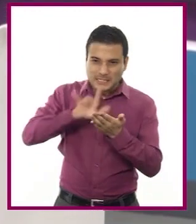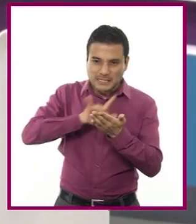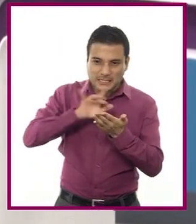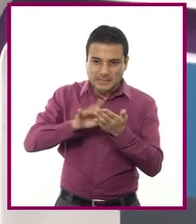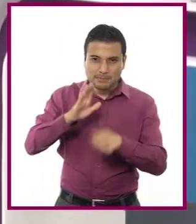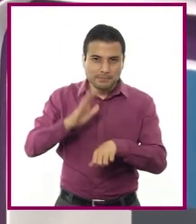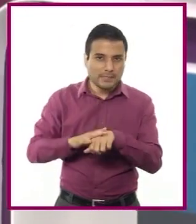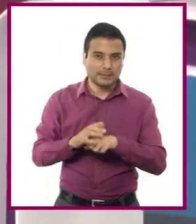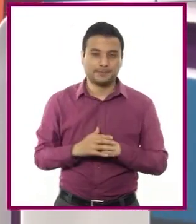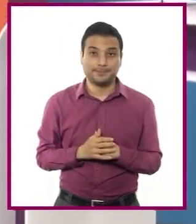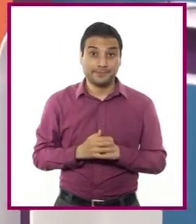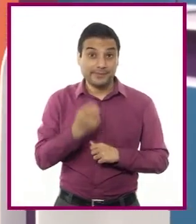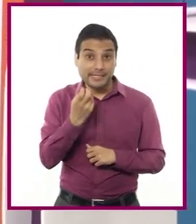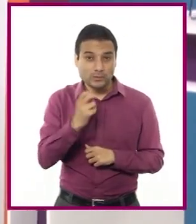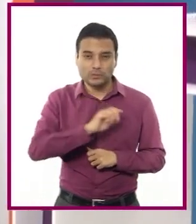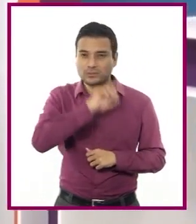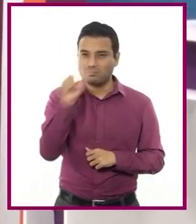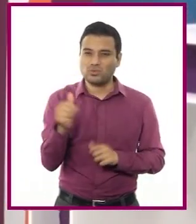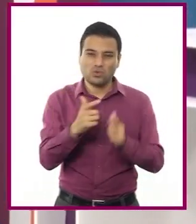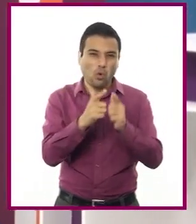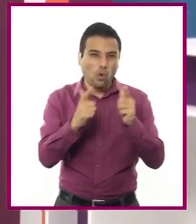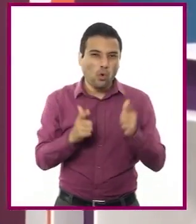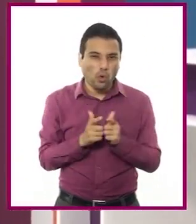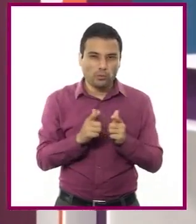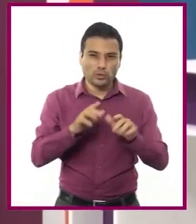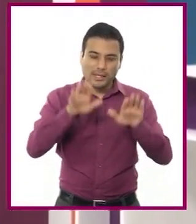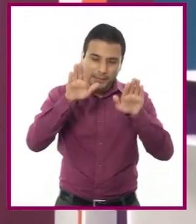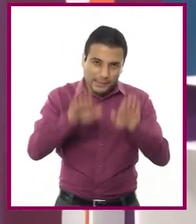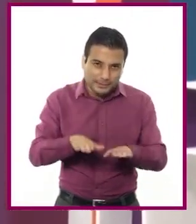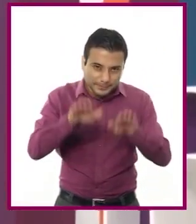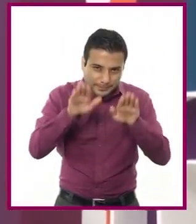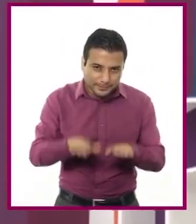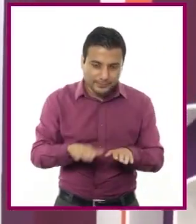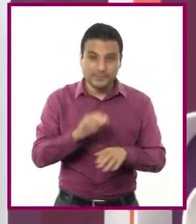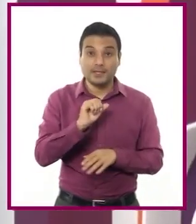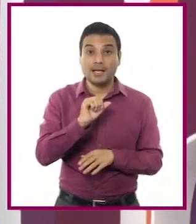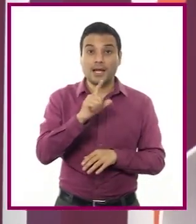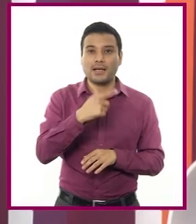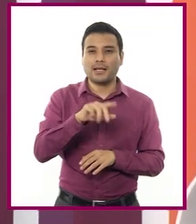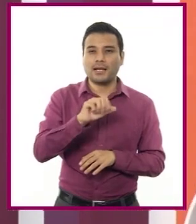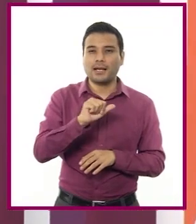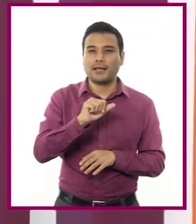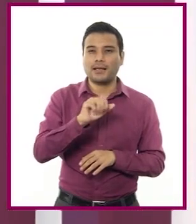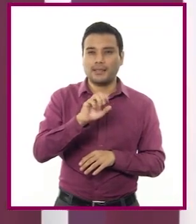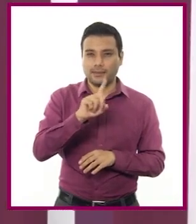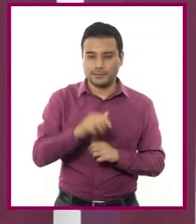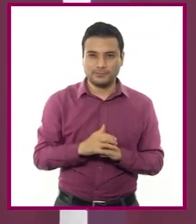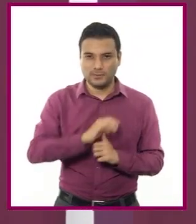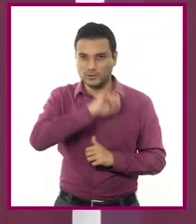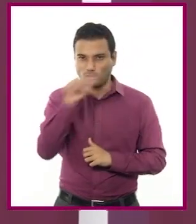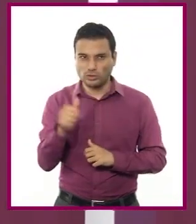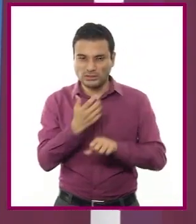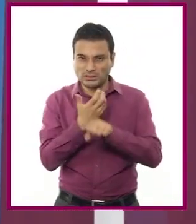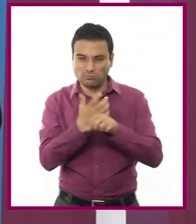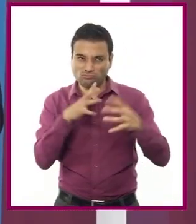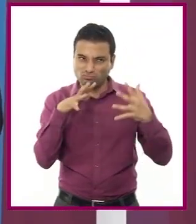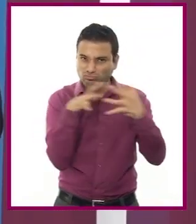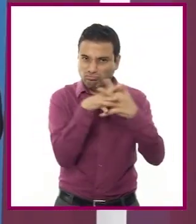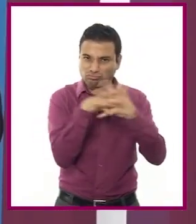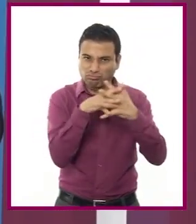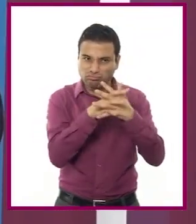región, lo que provocó que muchos grupos islamistas como Al-Qaeda se organizaran para combatir a las tropas